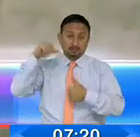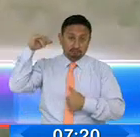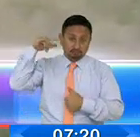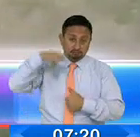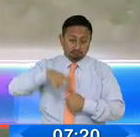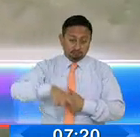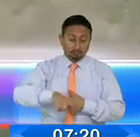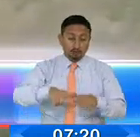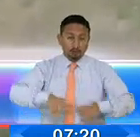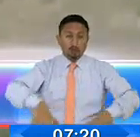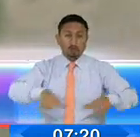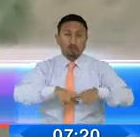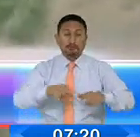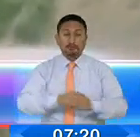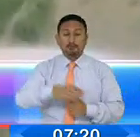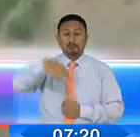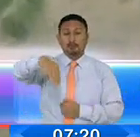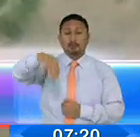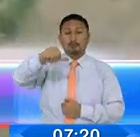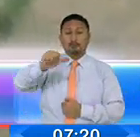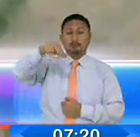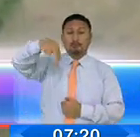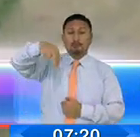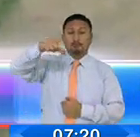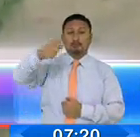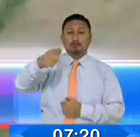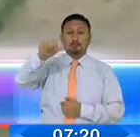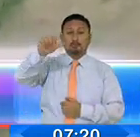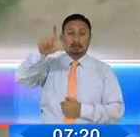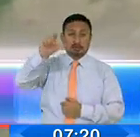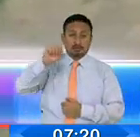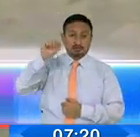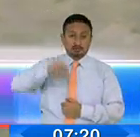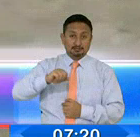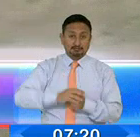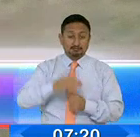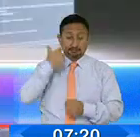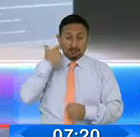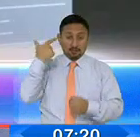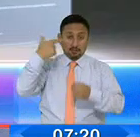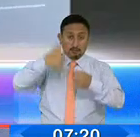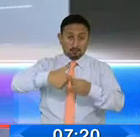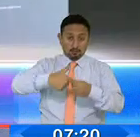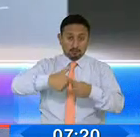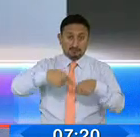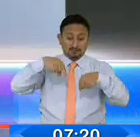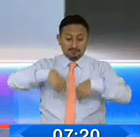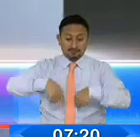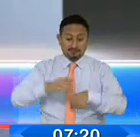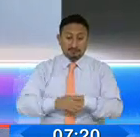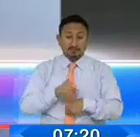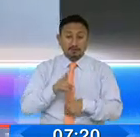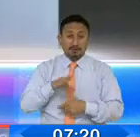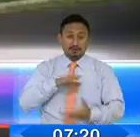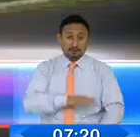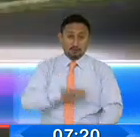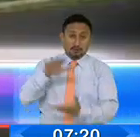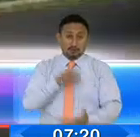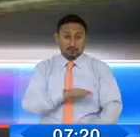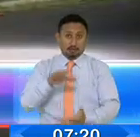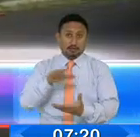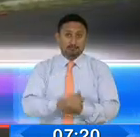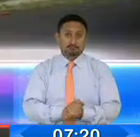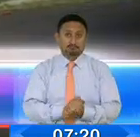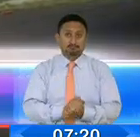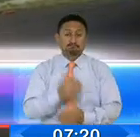aterrizó en una pista ubicada en Manglar Alto, provincia de Santa Elena, para cargar combustible. y embarcar bultos en la aeronave. Un